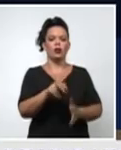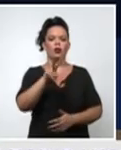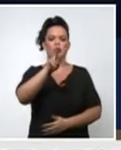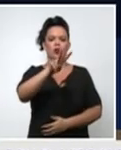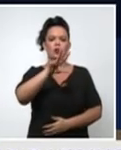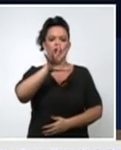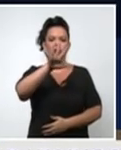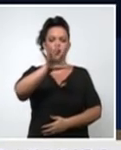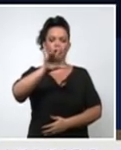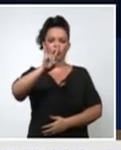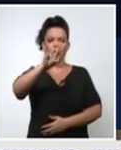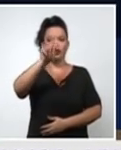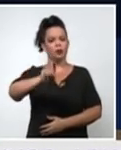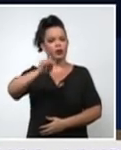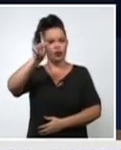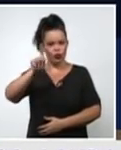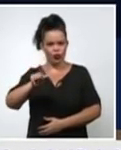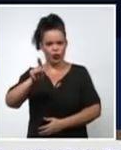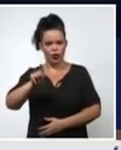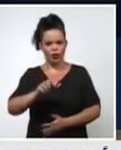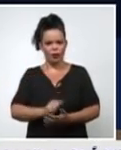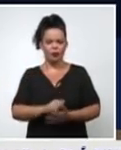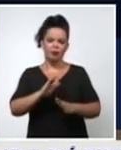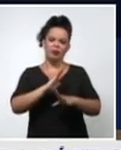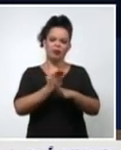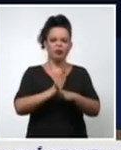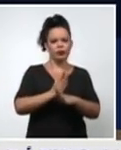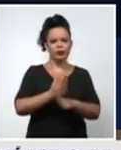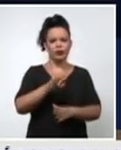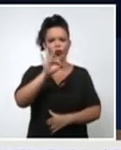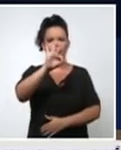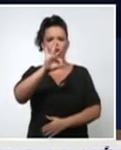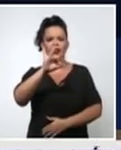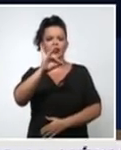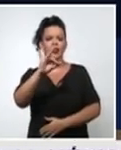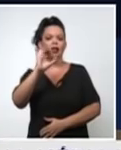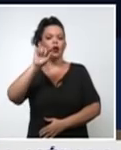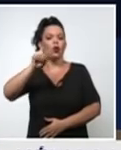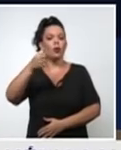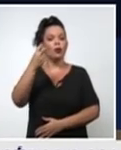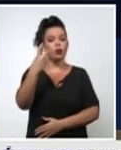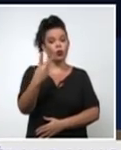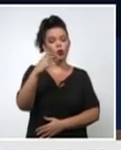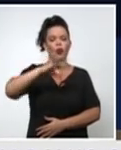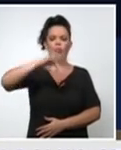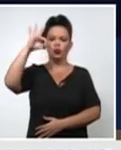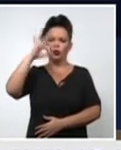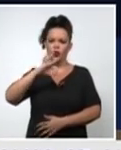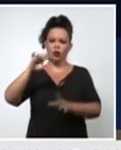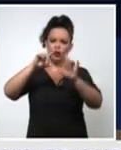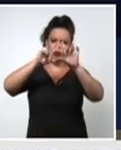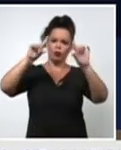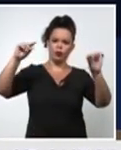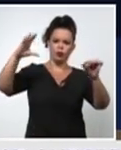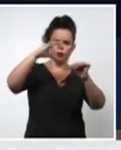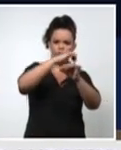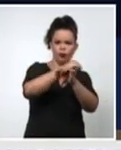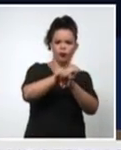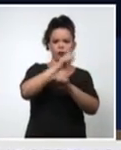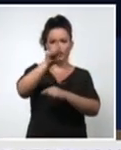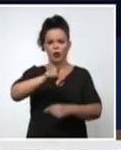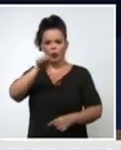2.259 personas. El 87,2% de los diagnosticados en Cuba han sido como